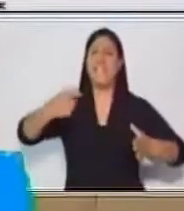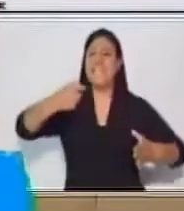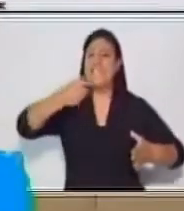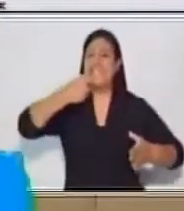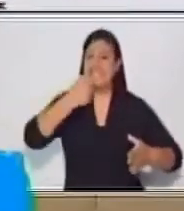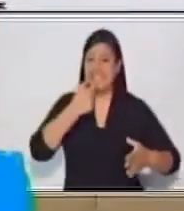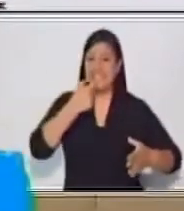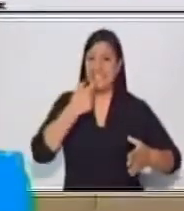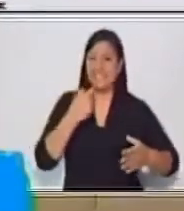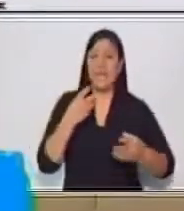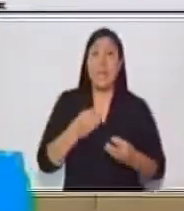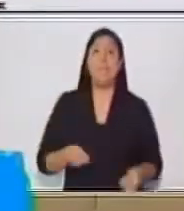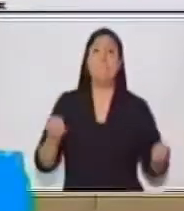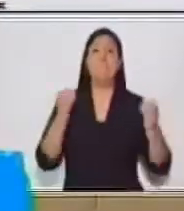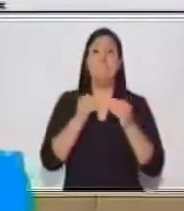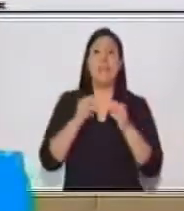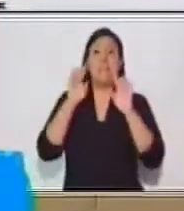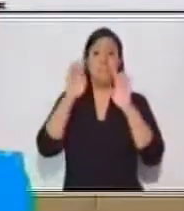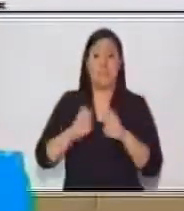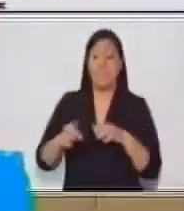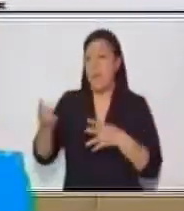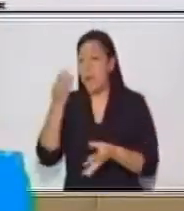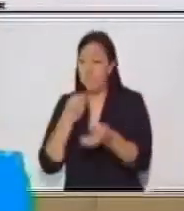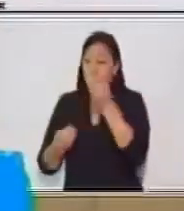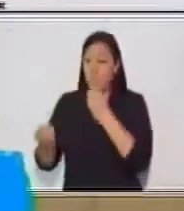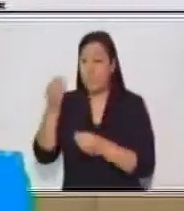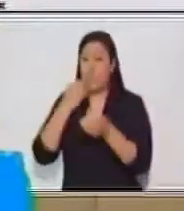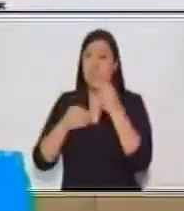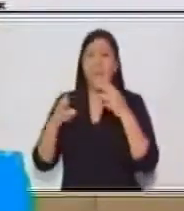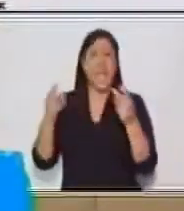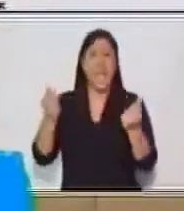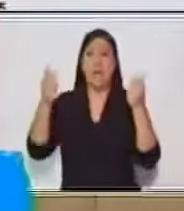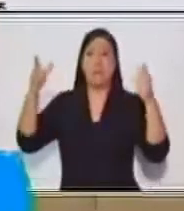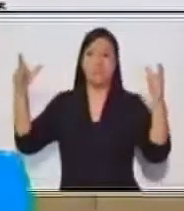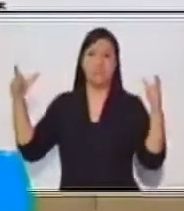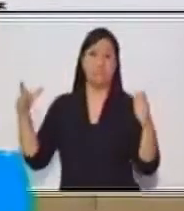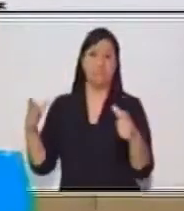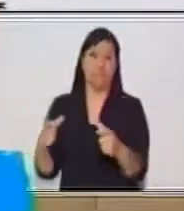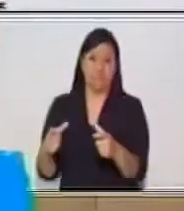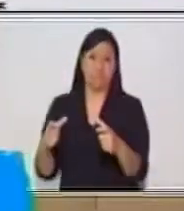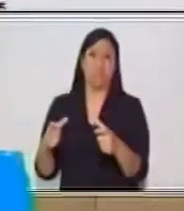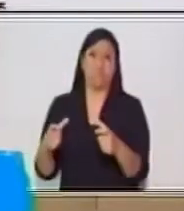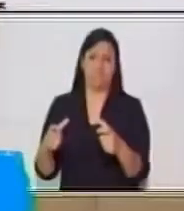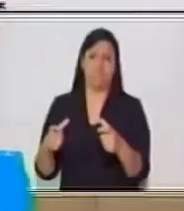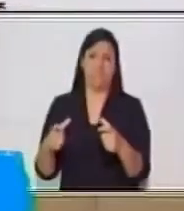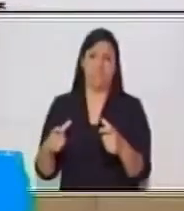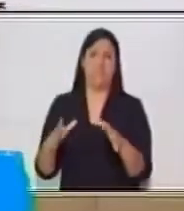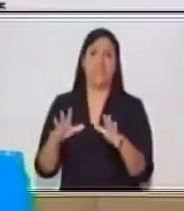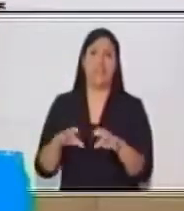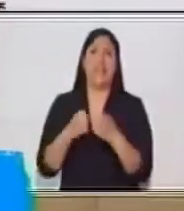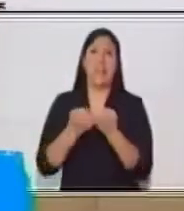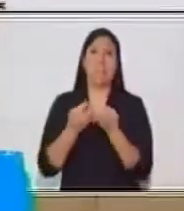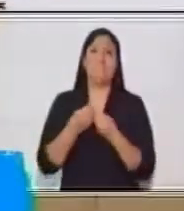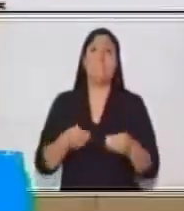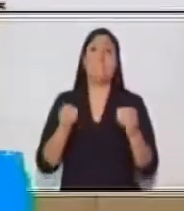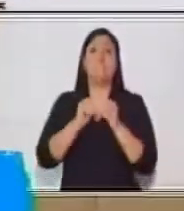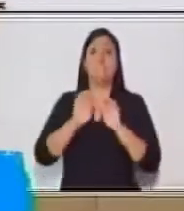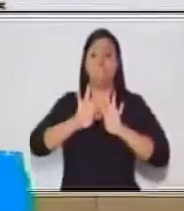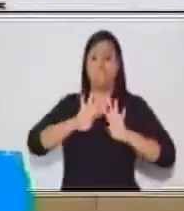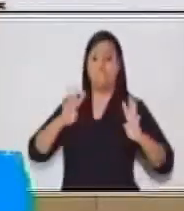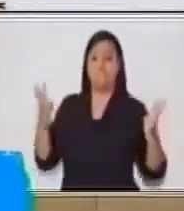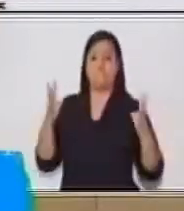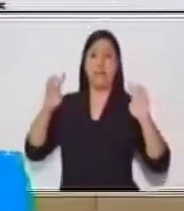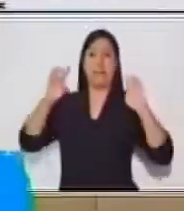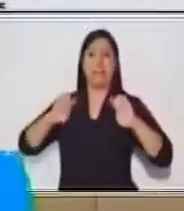personas comen de esa caja, menos tiempo durará ese recurso, durarán esas galletas en la